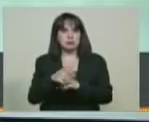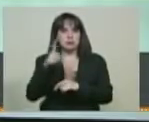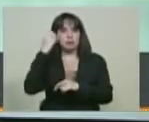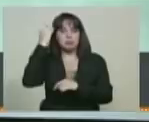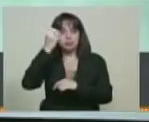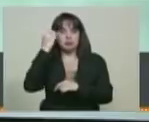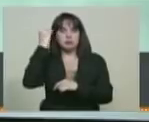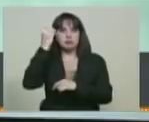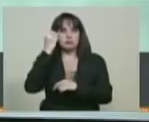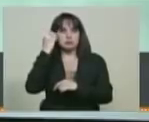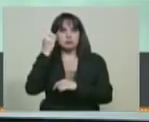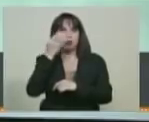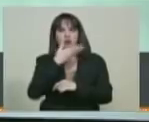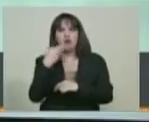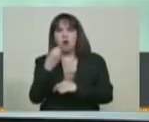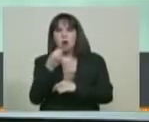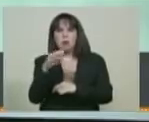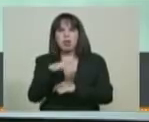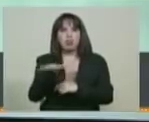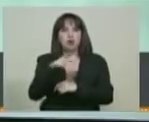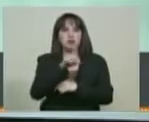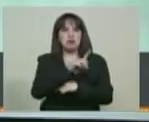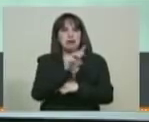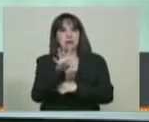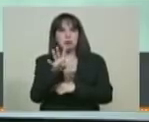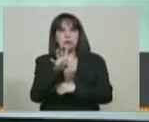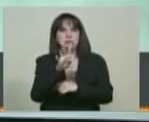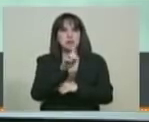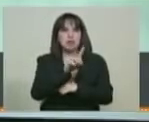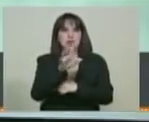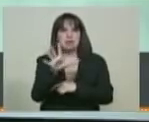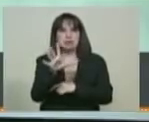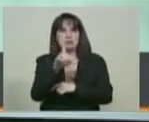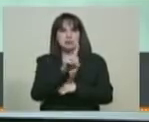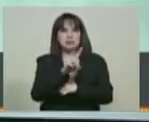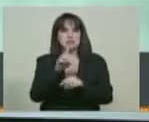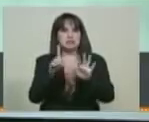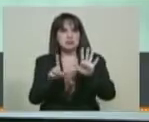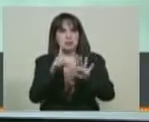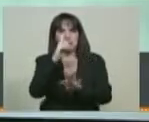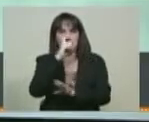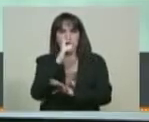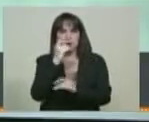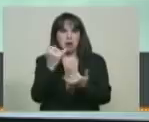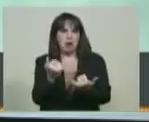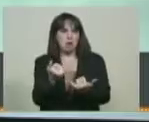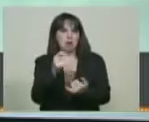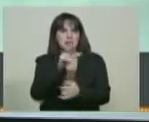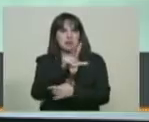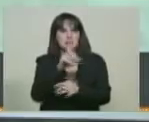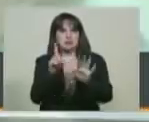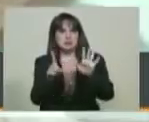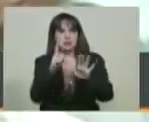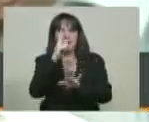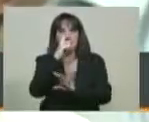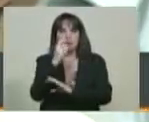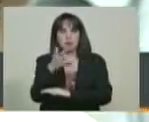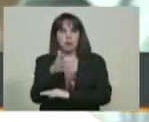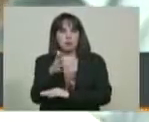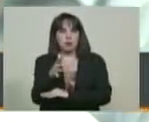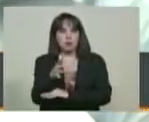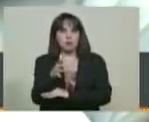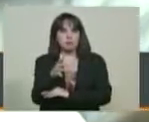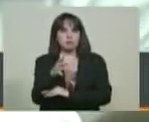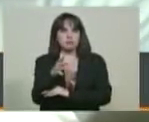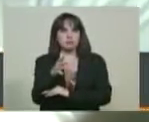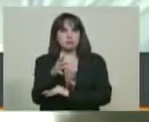van a estar esos muchachos que hoy tienen 14, 15, 16 años? Tendrán 36 años. Y estarán